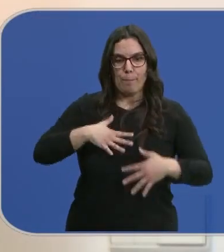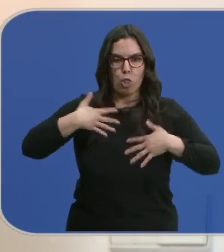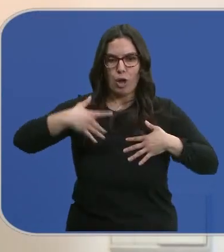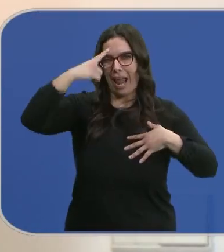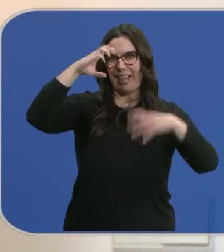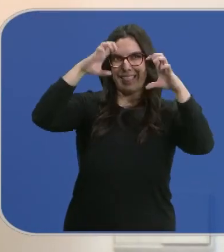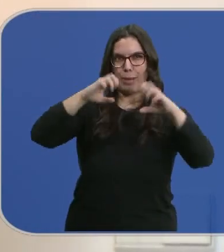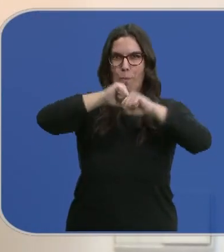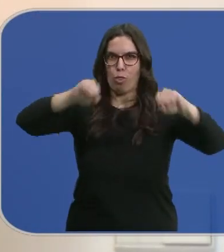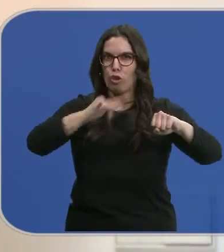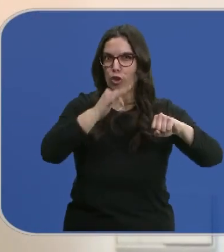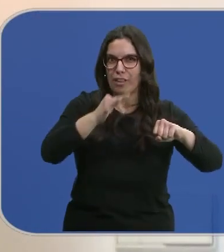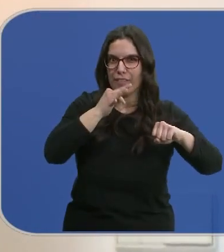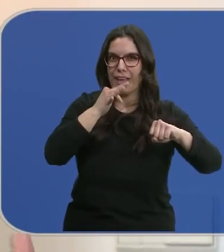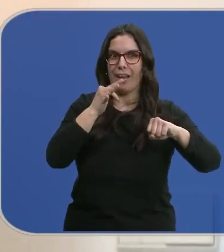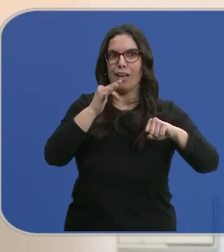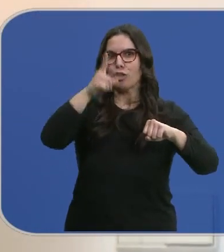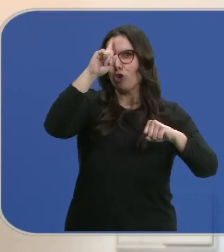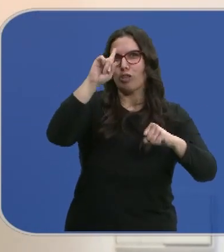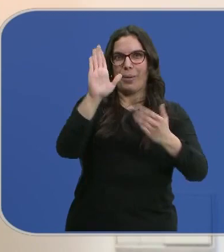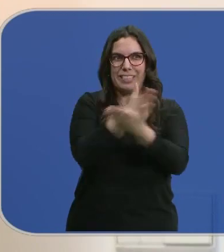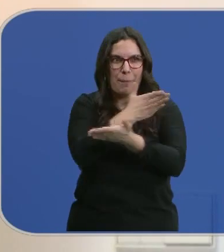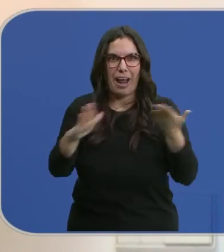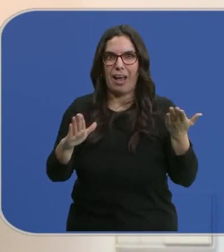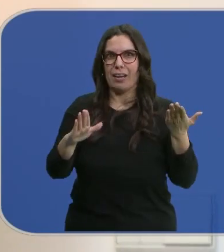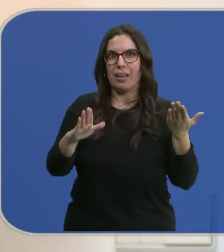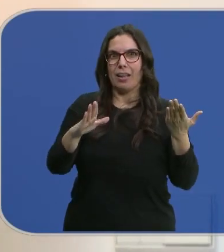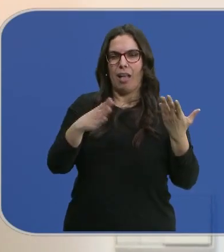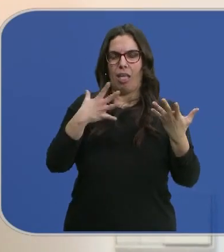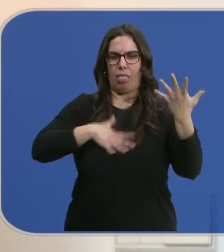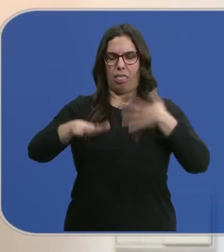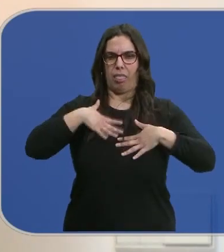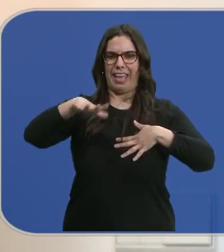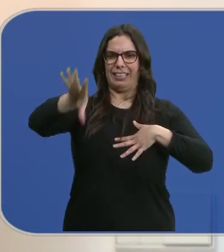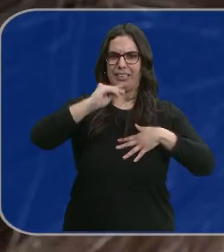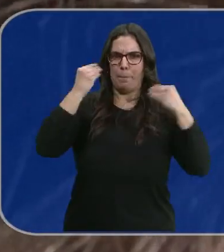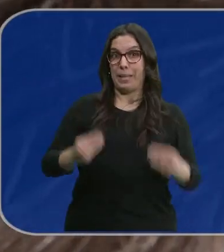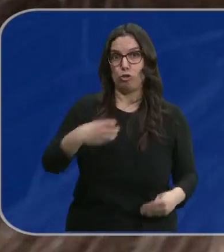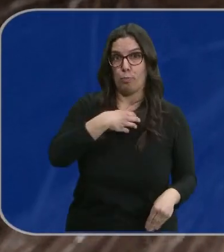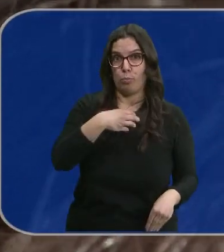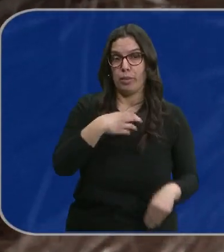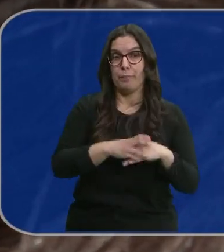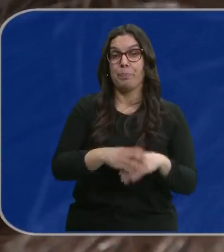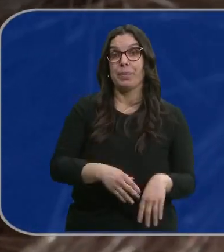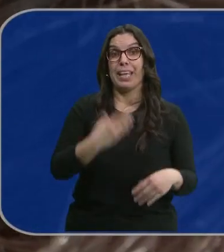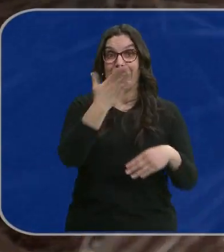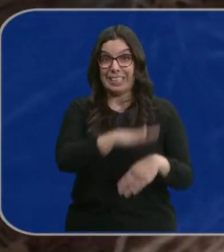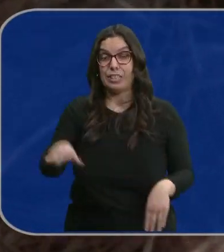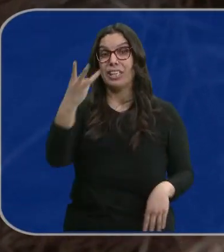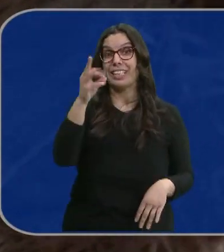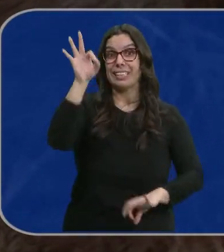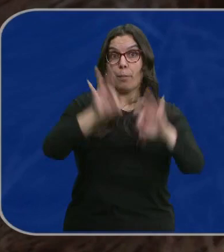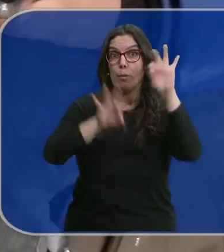emocional, a nivel madurativo, no son capaces de entender ni de asimilar pues, la información que les está llegando. El 30% de los